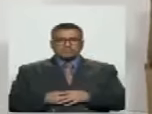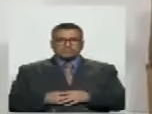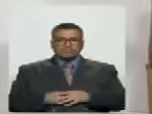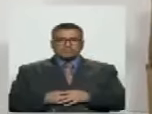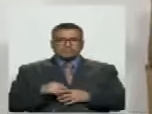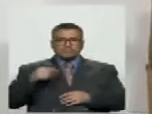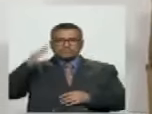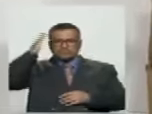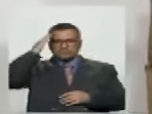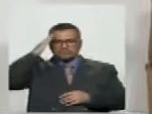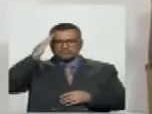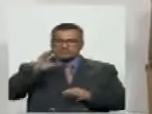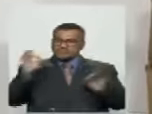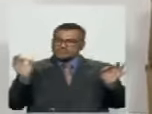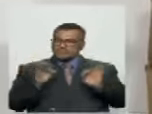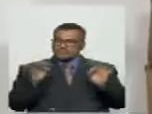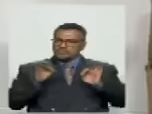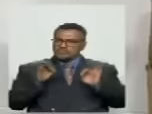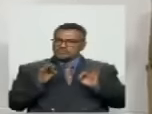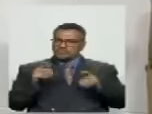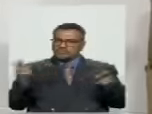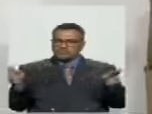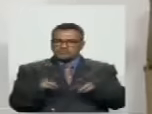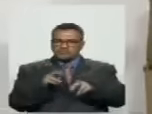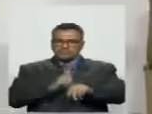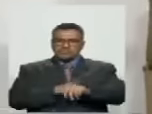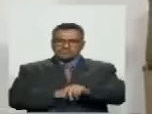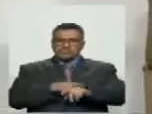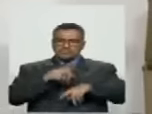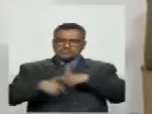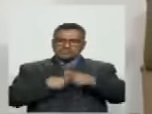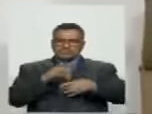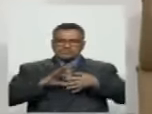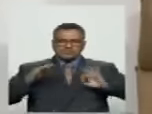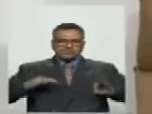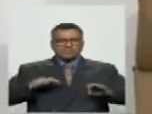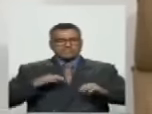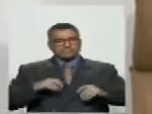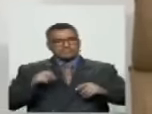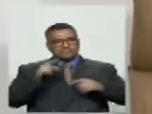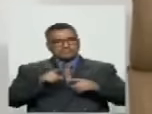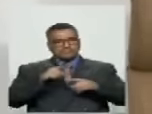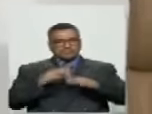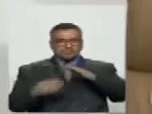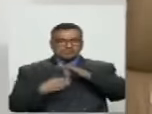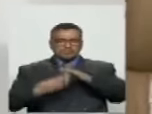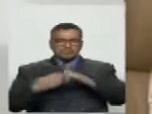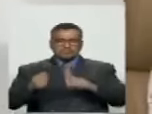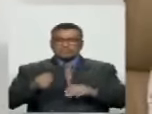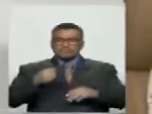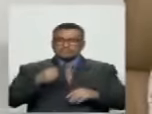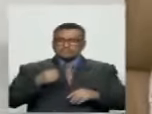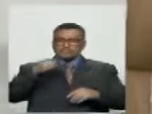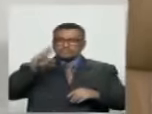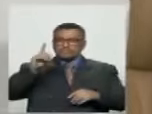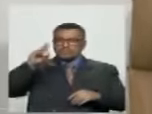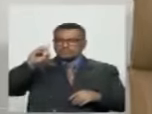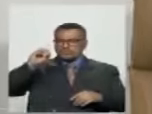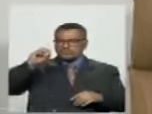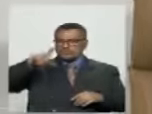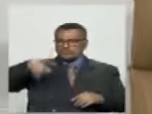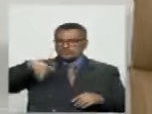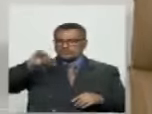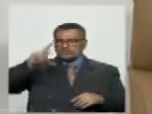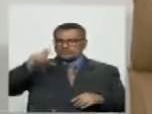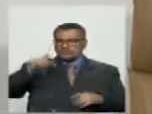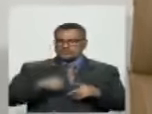No sabíamos que a corto plazo los bucles de retroalimentación a base de dopamina, eso es,